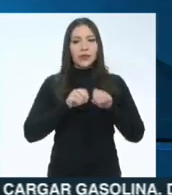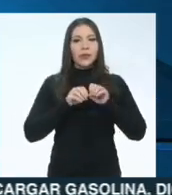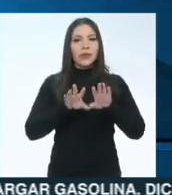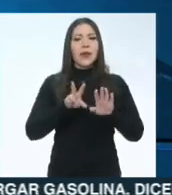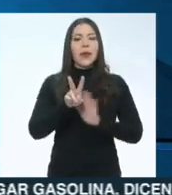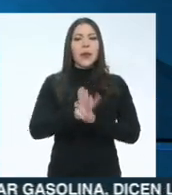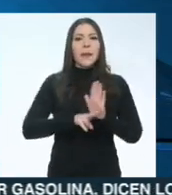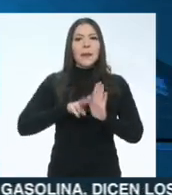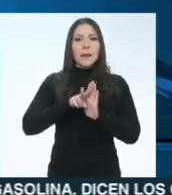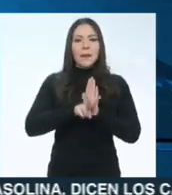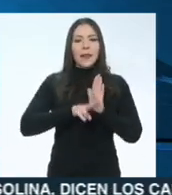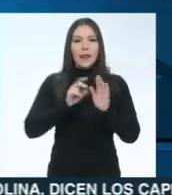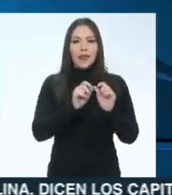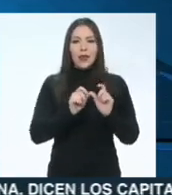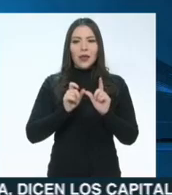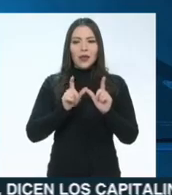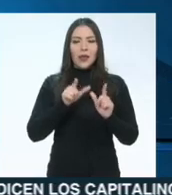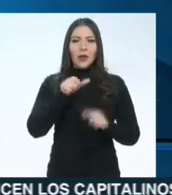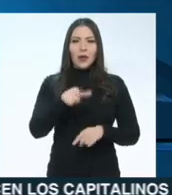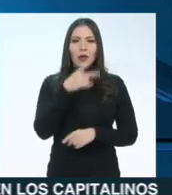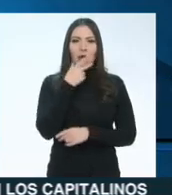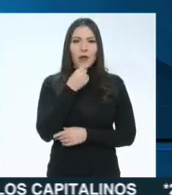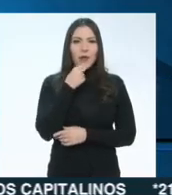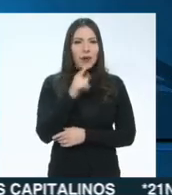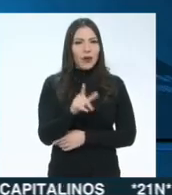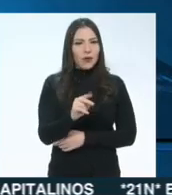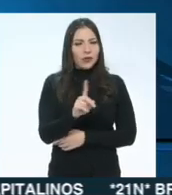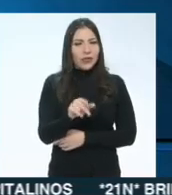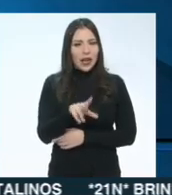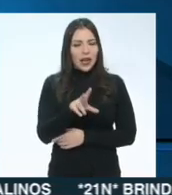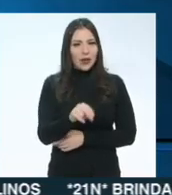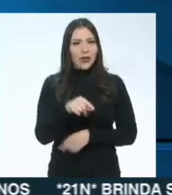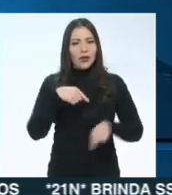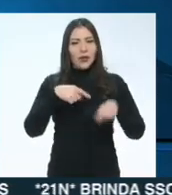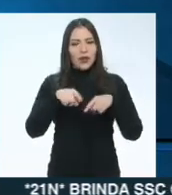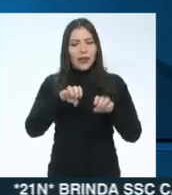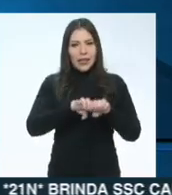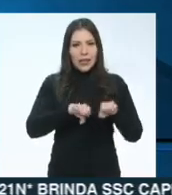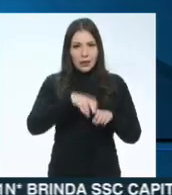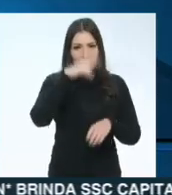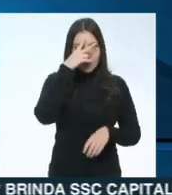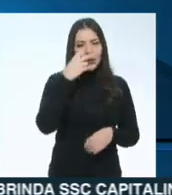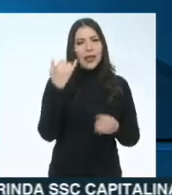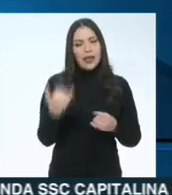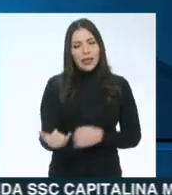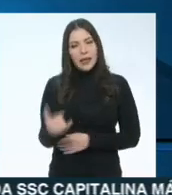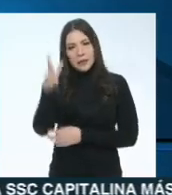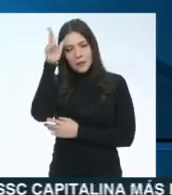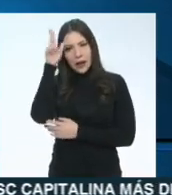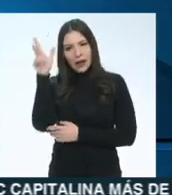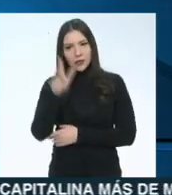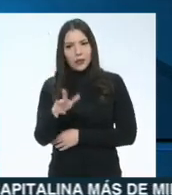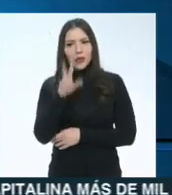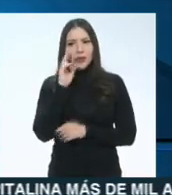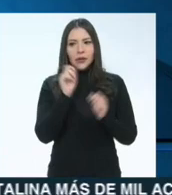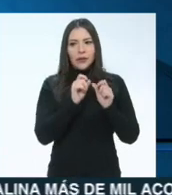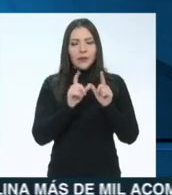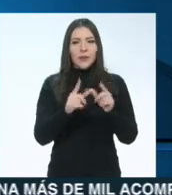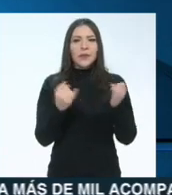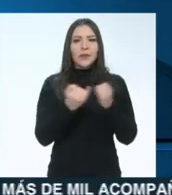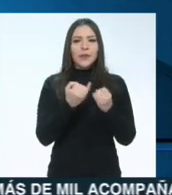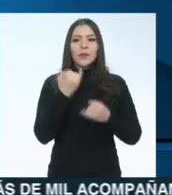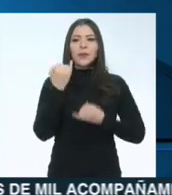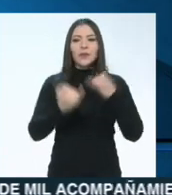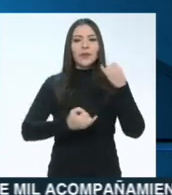de Chucky Lozano con la selección y Pachuca, mientras que la FIFA destacó en la misma red social el gol que anotó